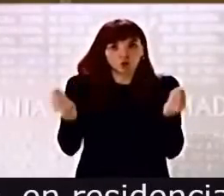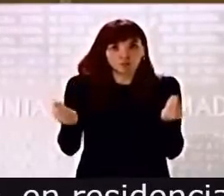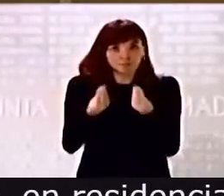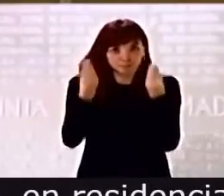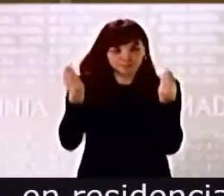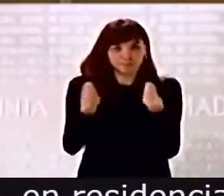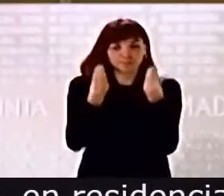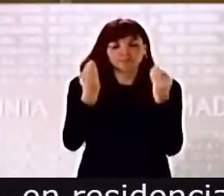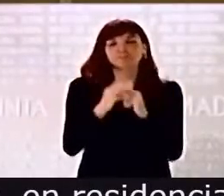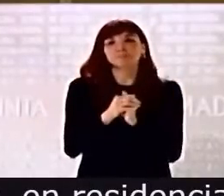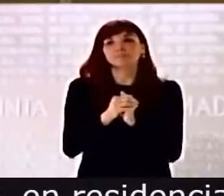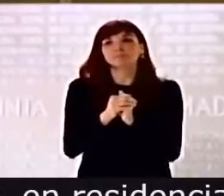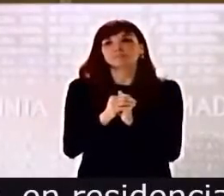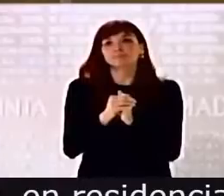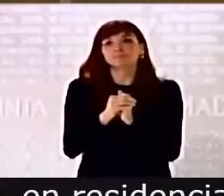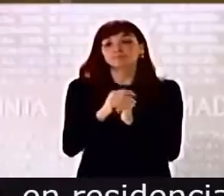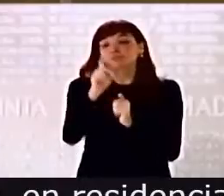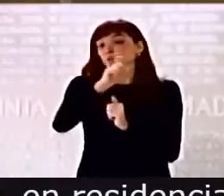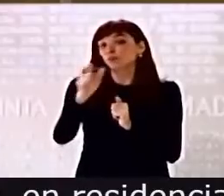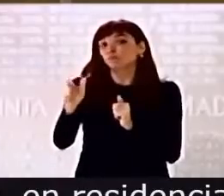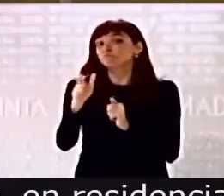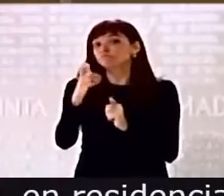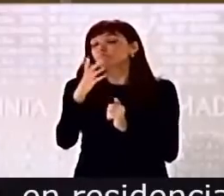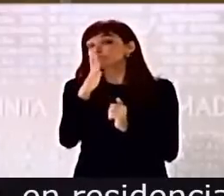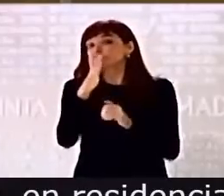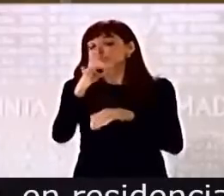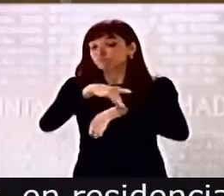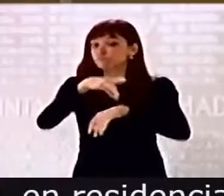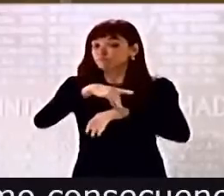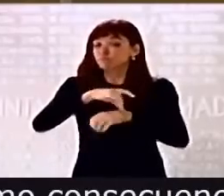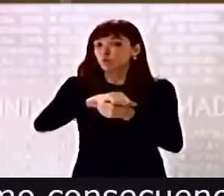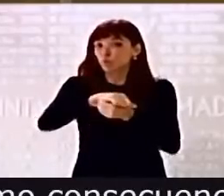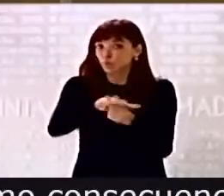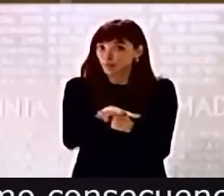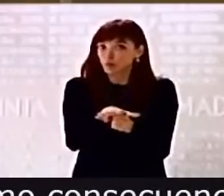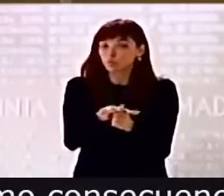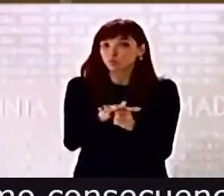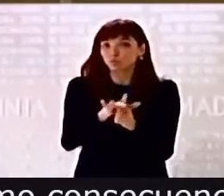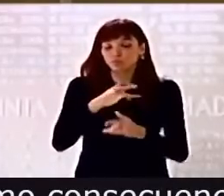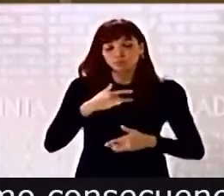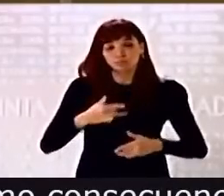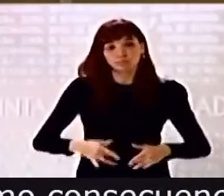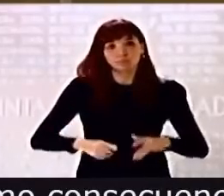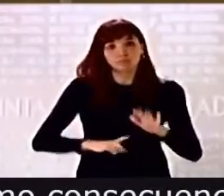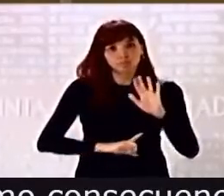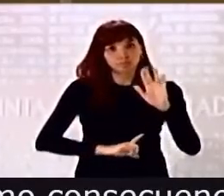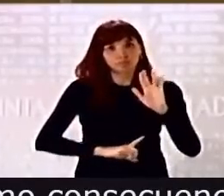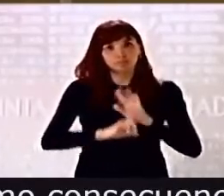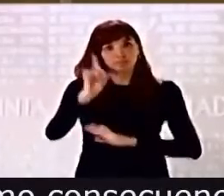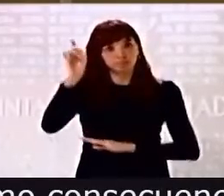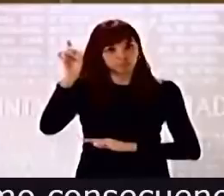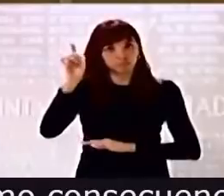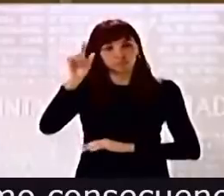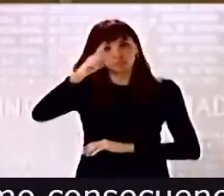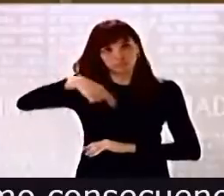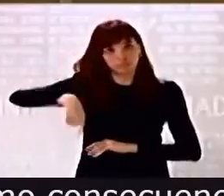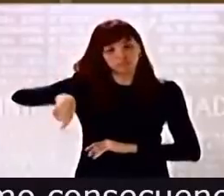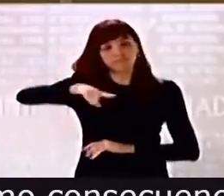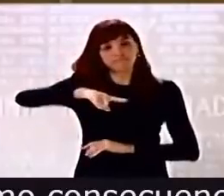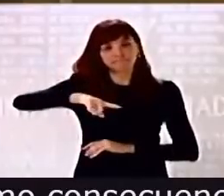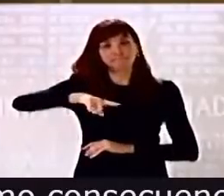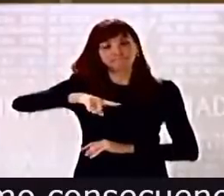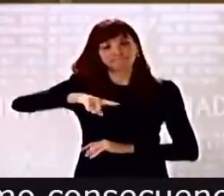están convalecientes como consecuencia de la infección por coronavirus y han desarrollado la enfermedad